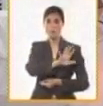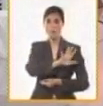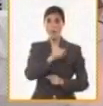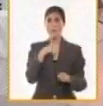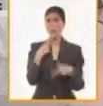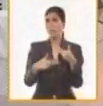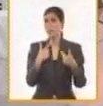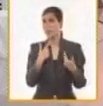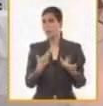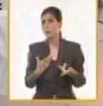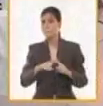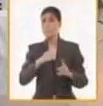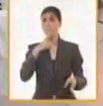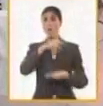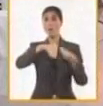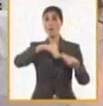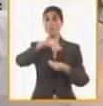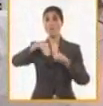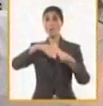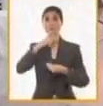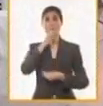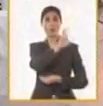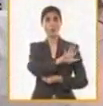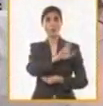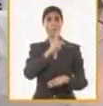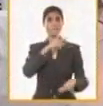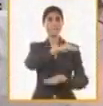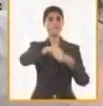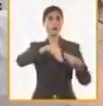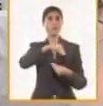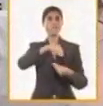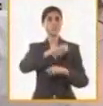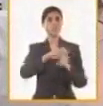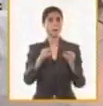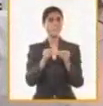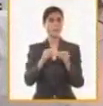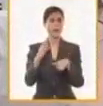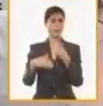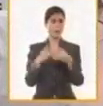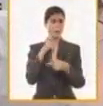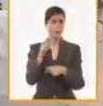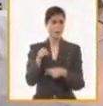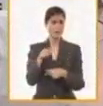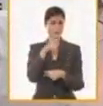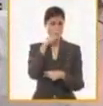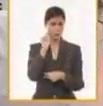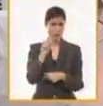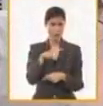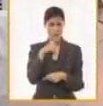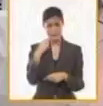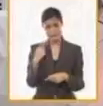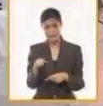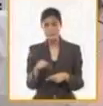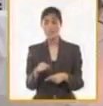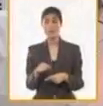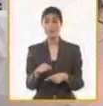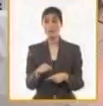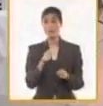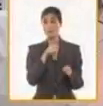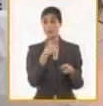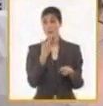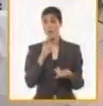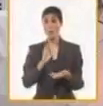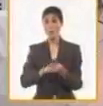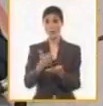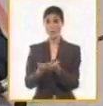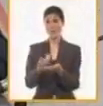los cambios que ha ido haciendo relacionados con este conflicto, pero que son más, vamos a decir, estructurales. Yo te propongo ver el